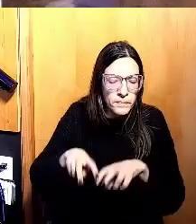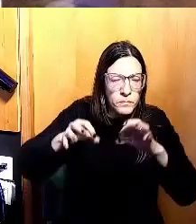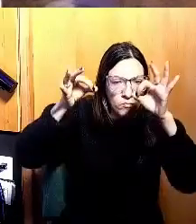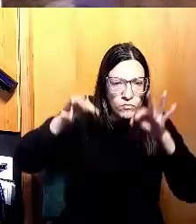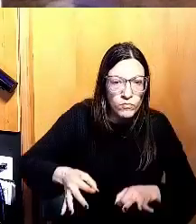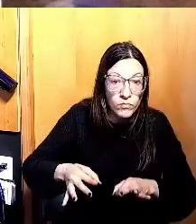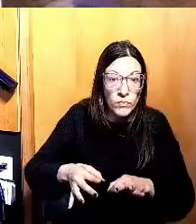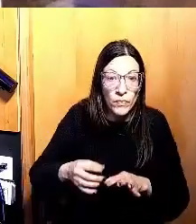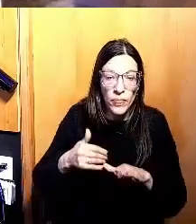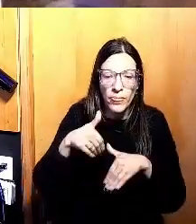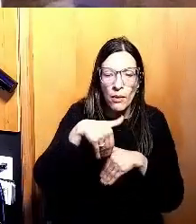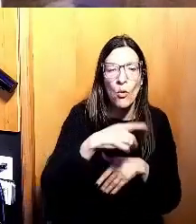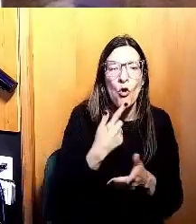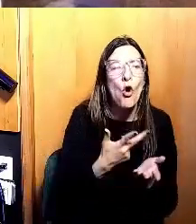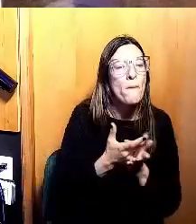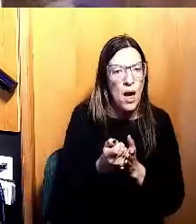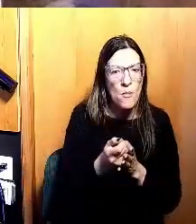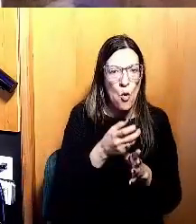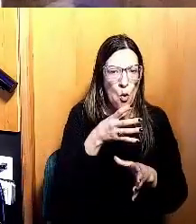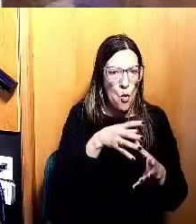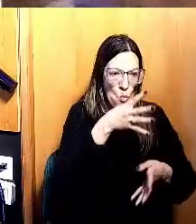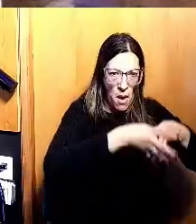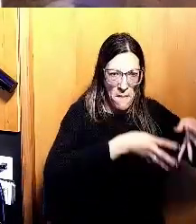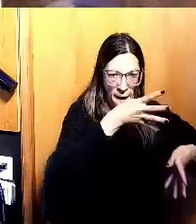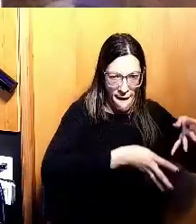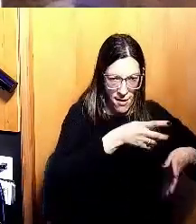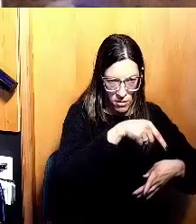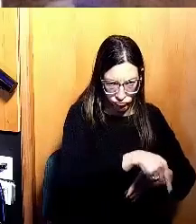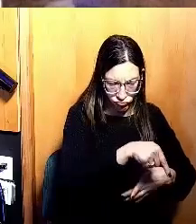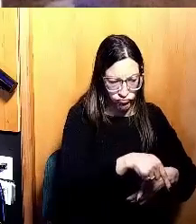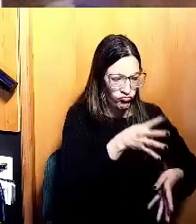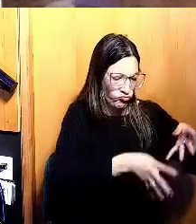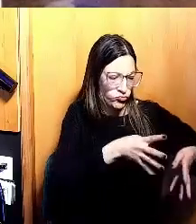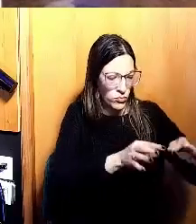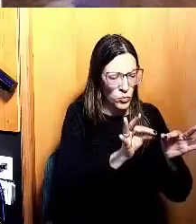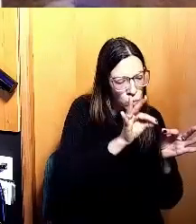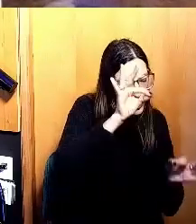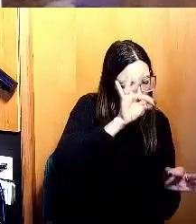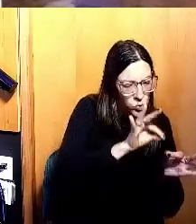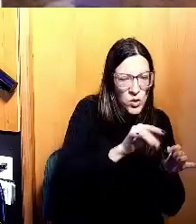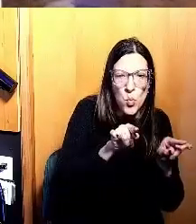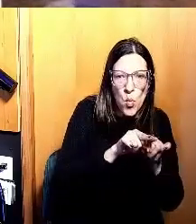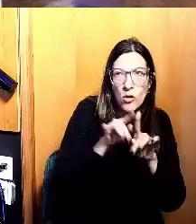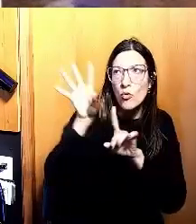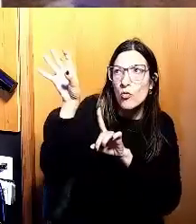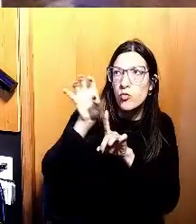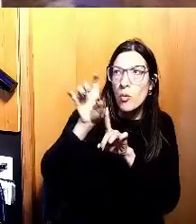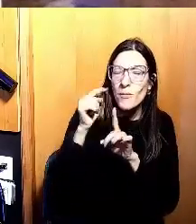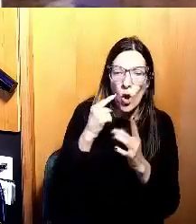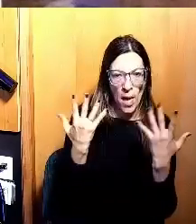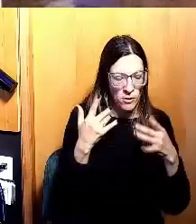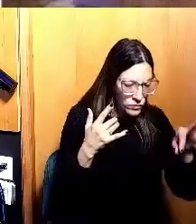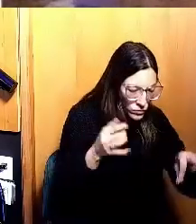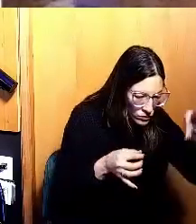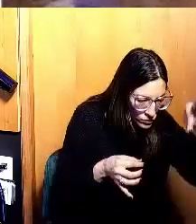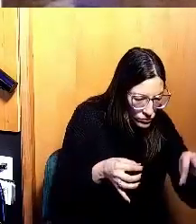hace, compramos un aparato, un espectroradiómetro, para medir lo mismo que mide el satélite, pero en la mano. Entonces después